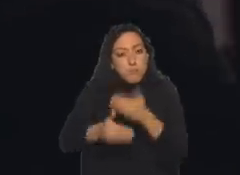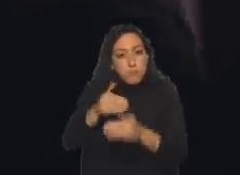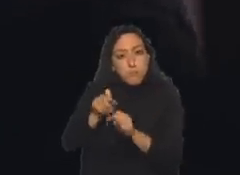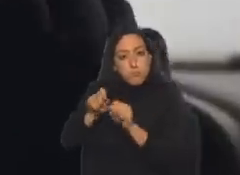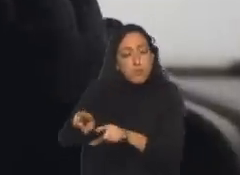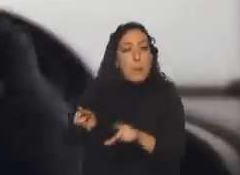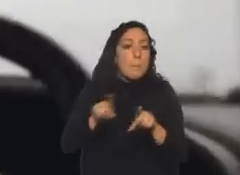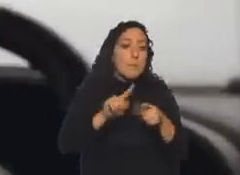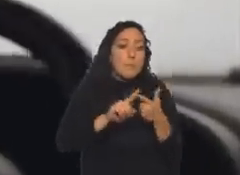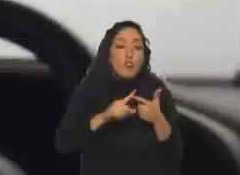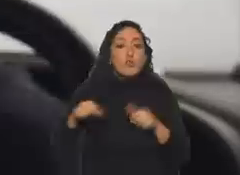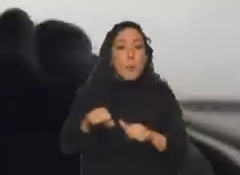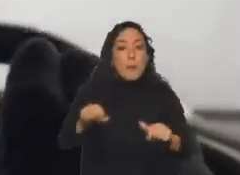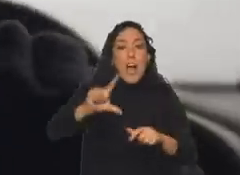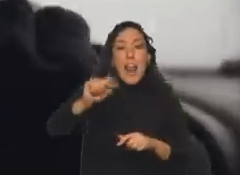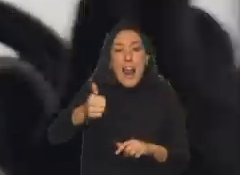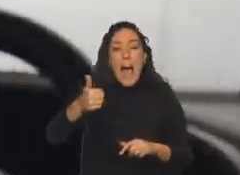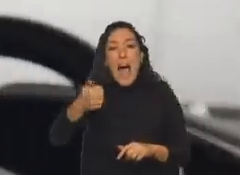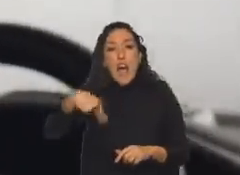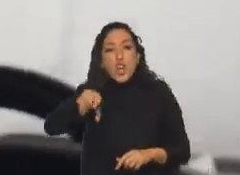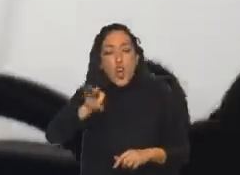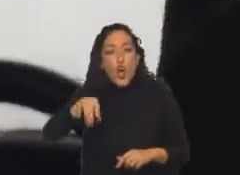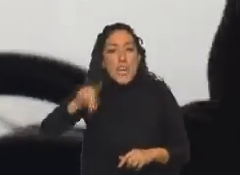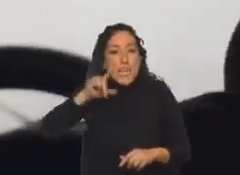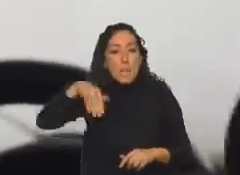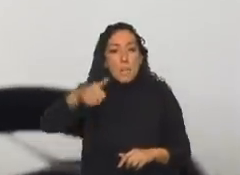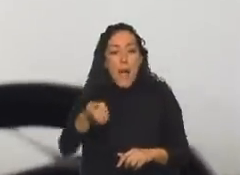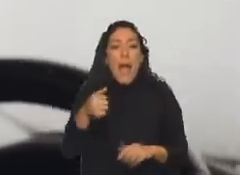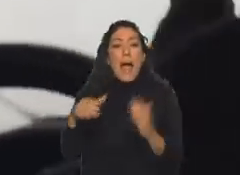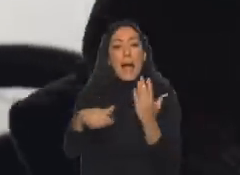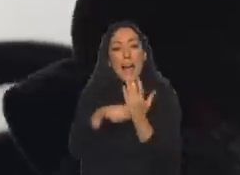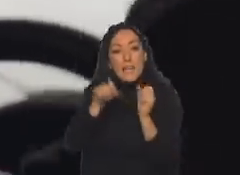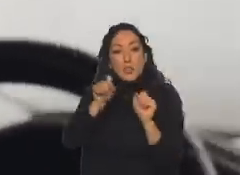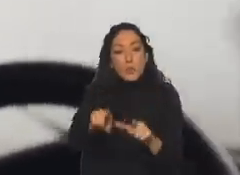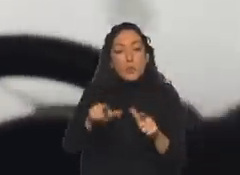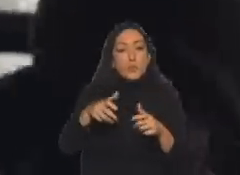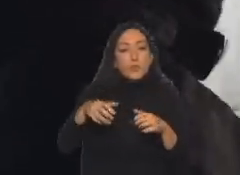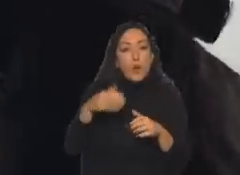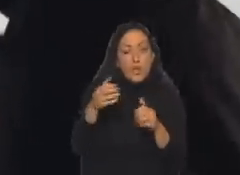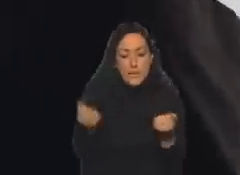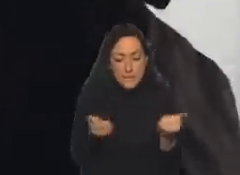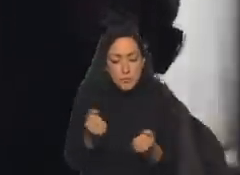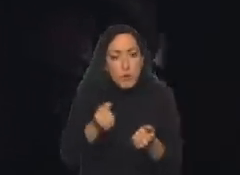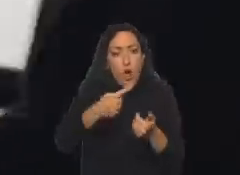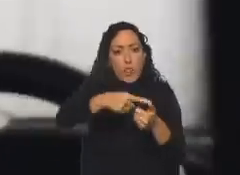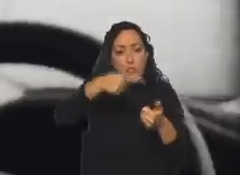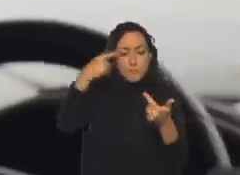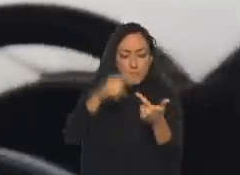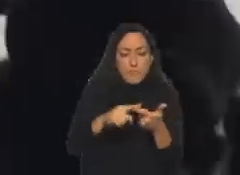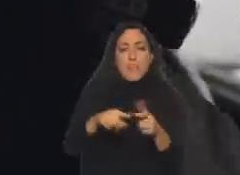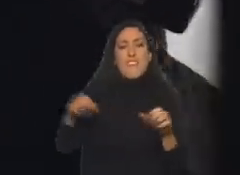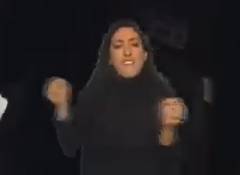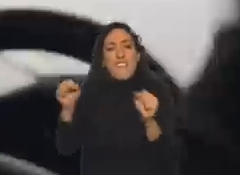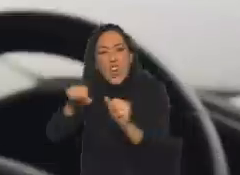por ejemplo. La Anónima está integrada verticalmente en la carne, por ejemplo. La Anónima tiene el feedlot, tiene el transporte, tiene el